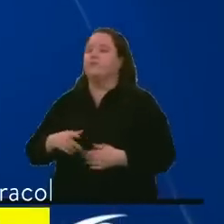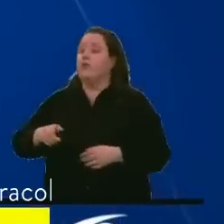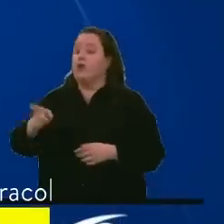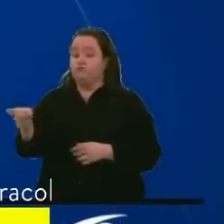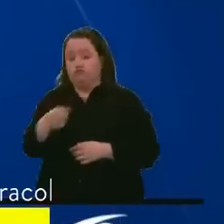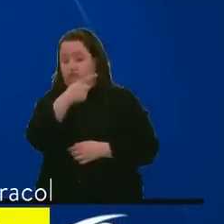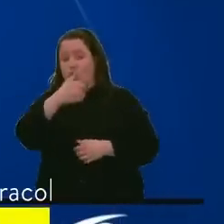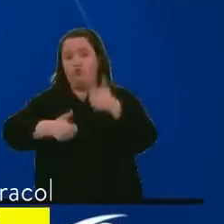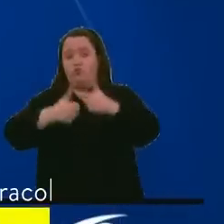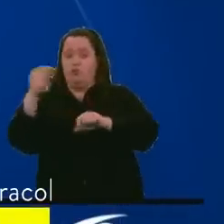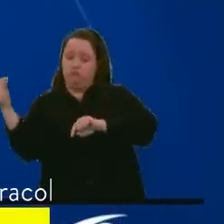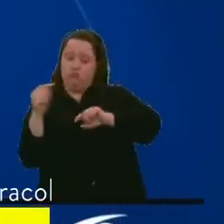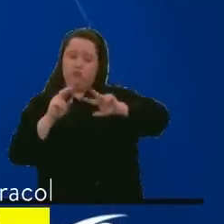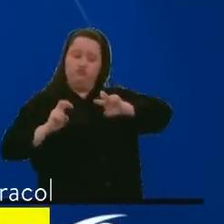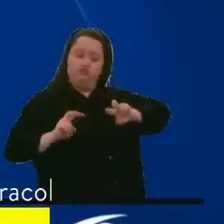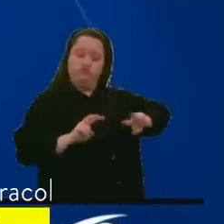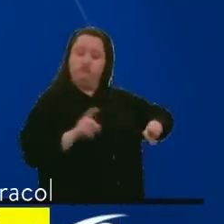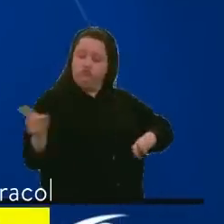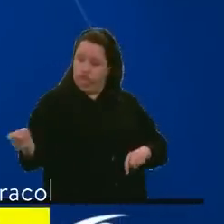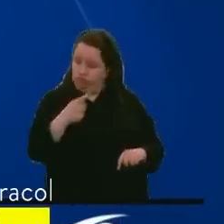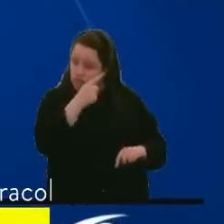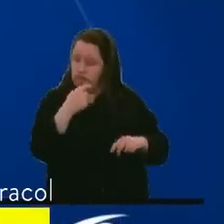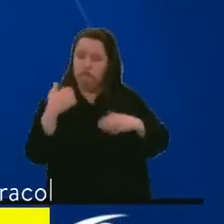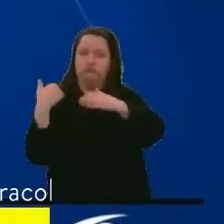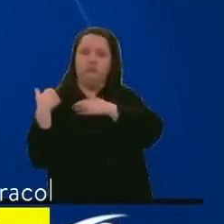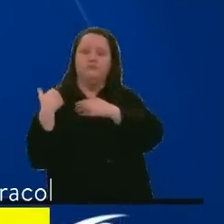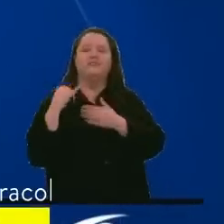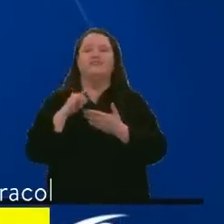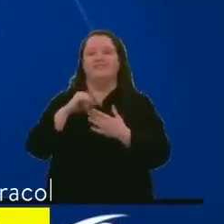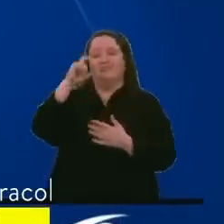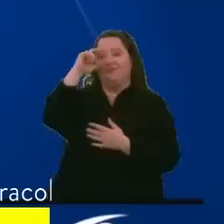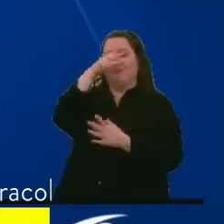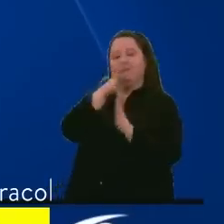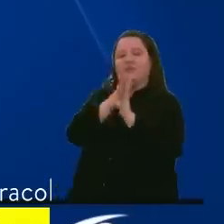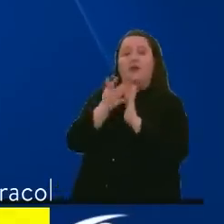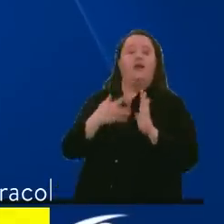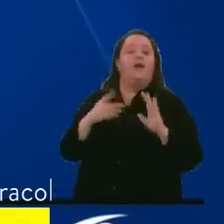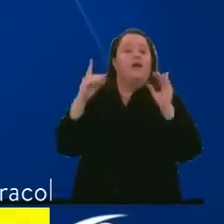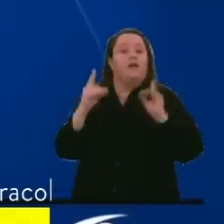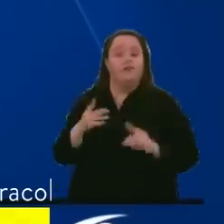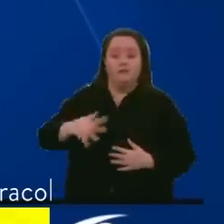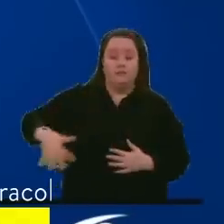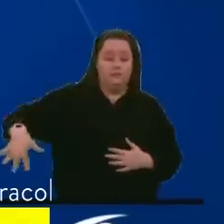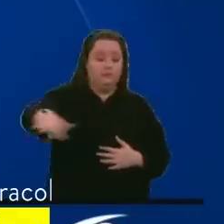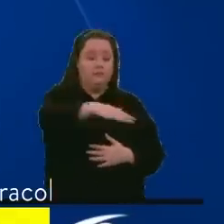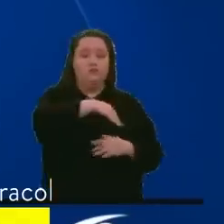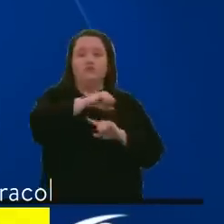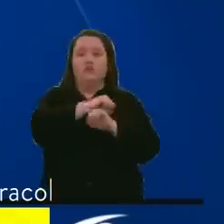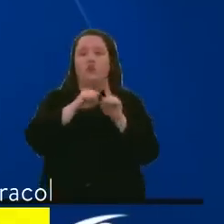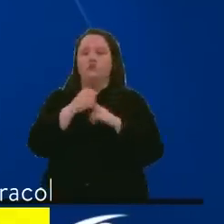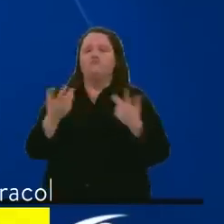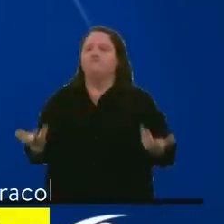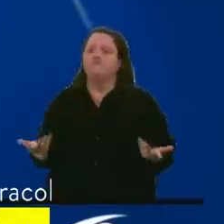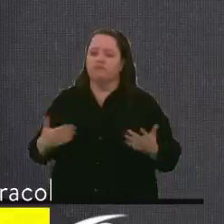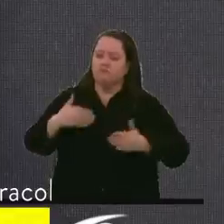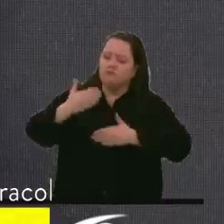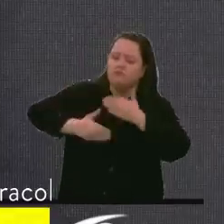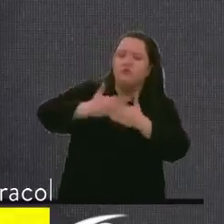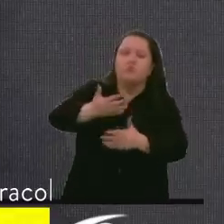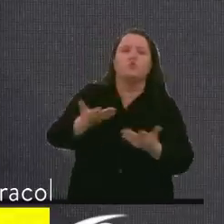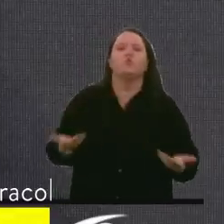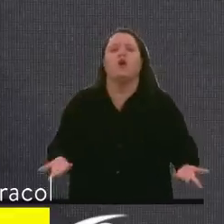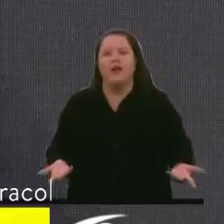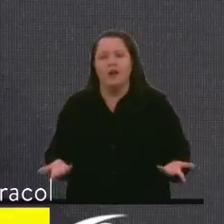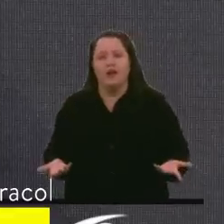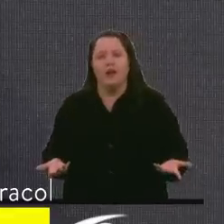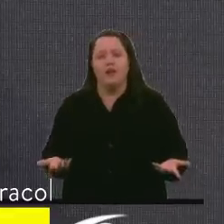territorio para asumir la investigación. Y entonces aquí tenemos que decidir como sociedad, bueno, ¿cuál es el camino de Colombia?